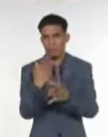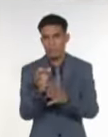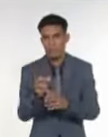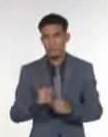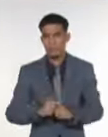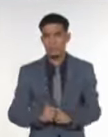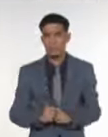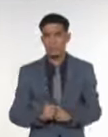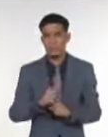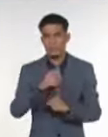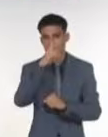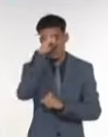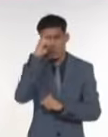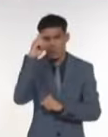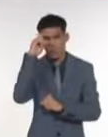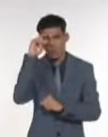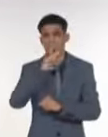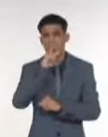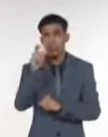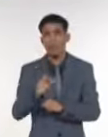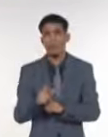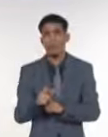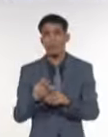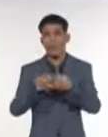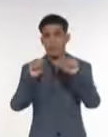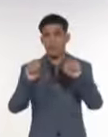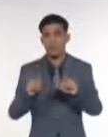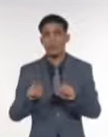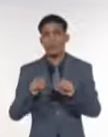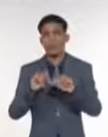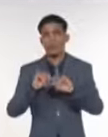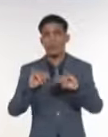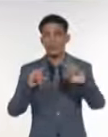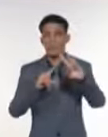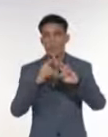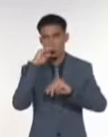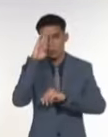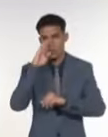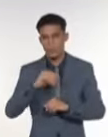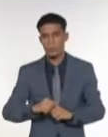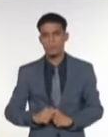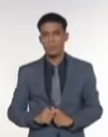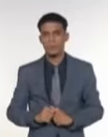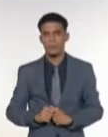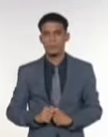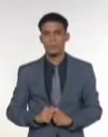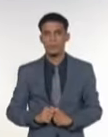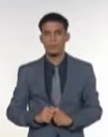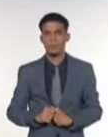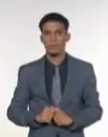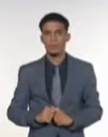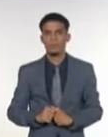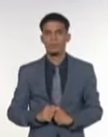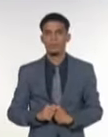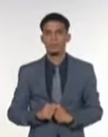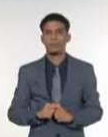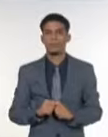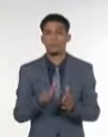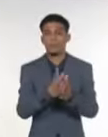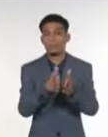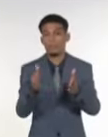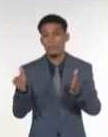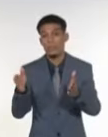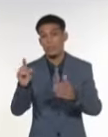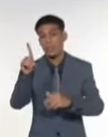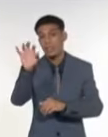Desde Santi Espíritus, Leisa Fritz Tápanes, Canal Cubano de Noticias. Y hasta el próximo 18 de agosto se